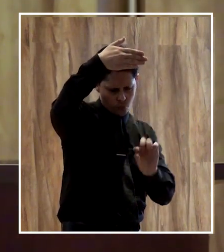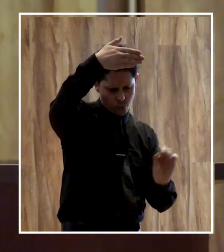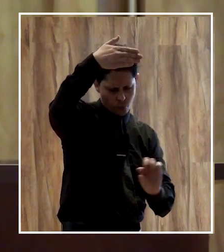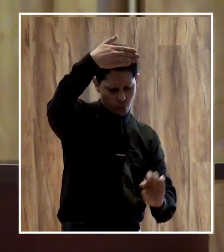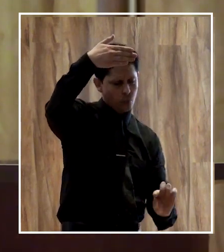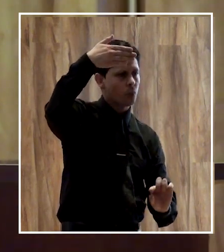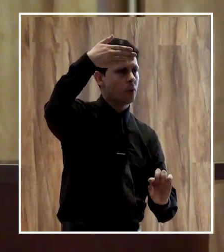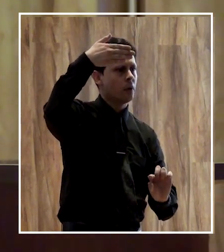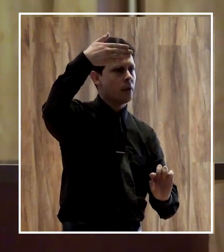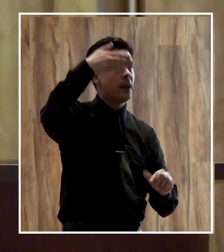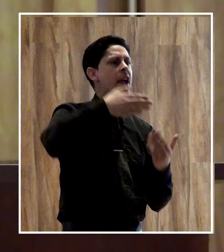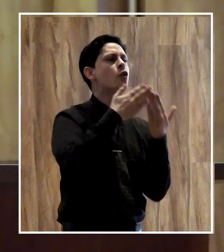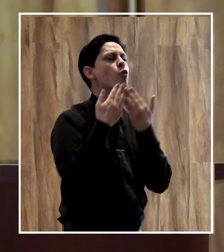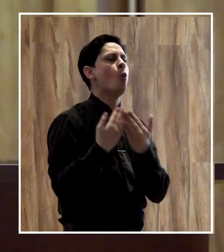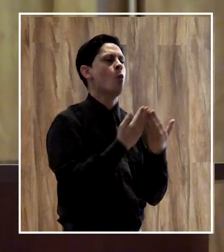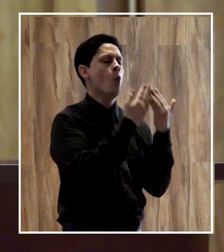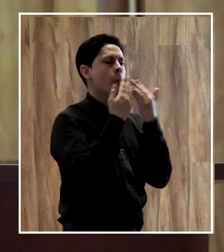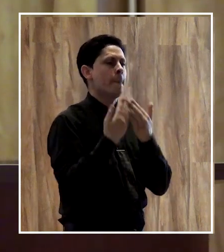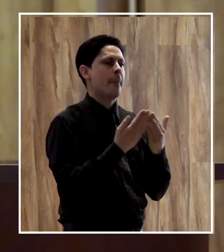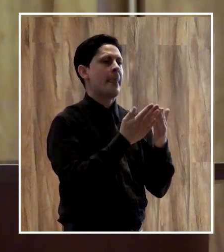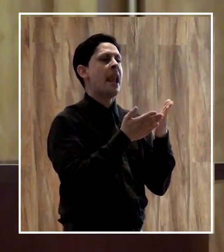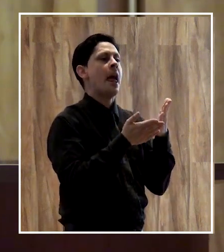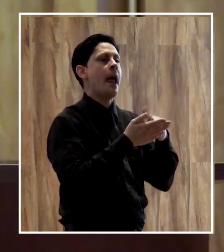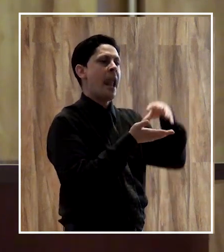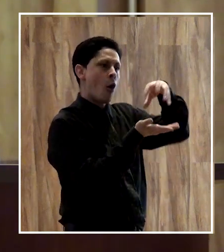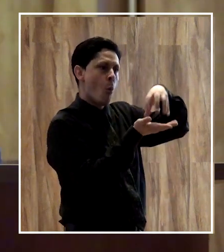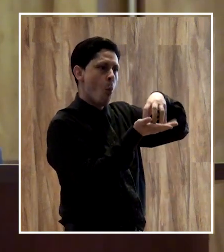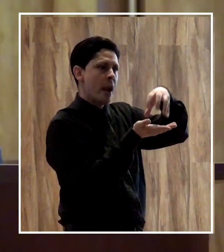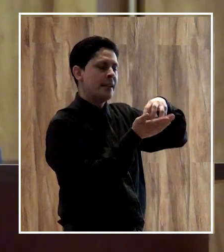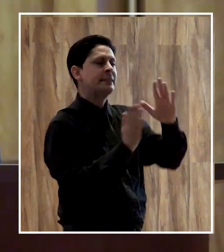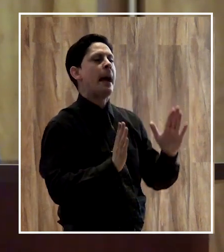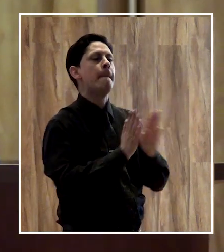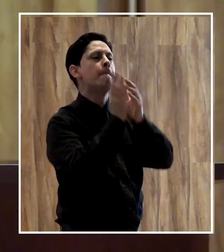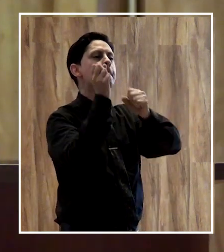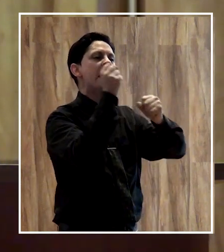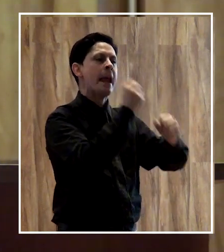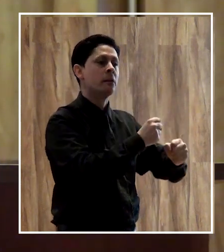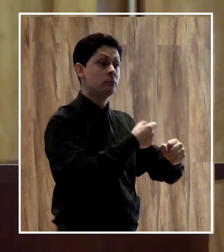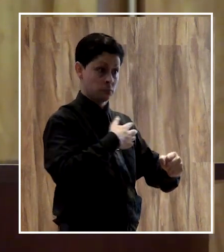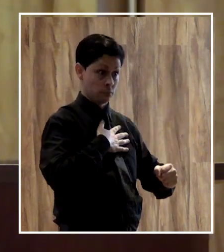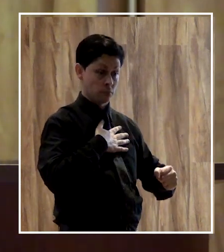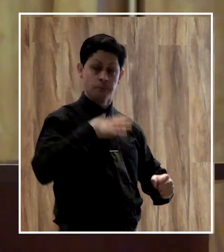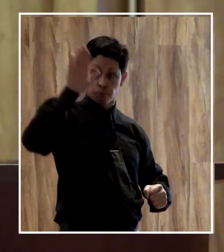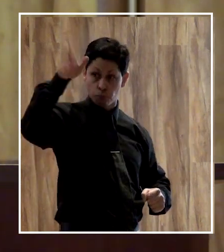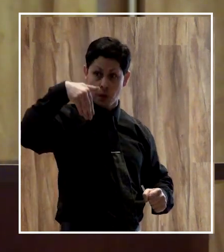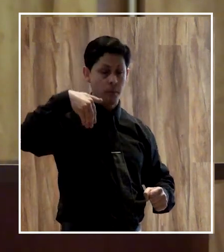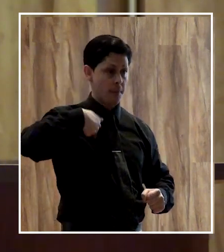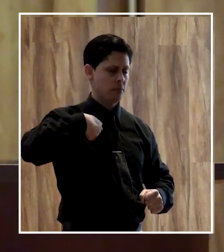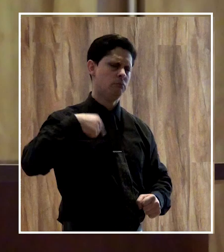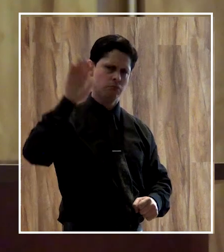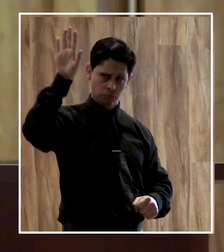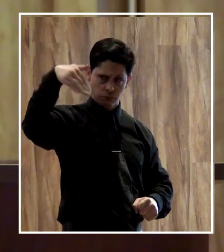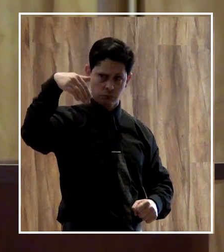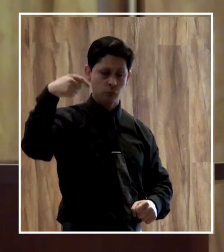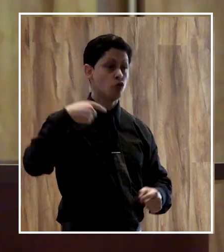y particularmente un estudio sobre la educación en la comuna de San Miguel. Me llamaron porque yo trabajaba